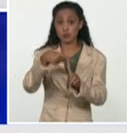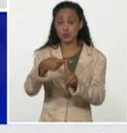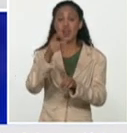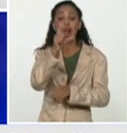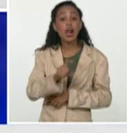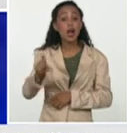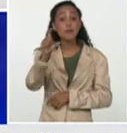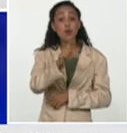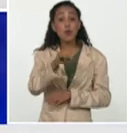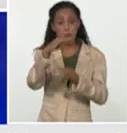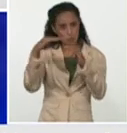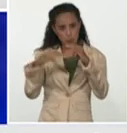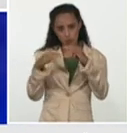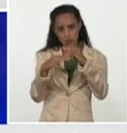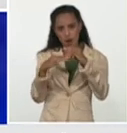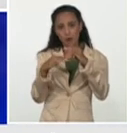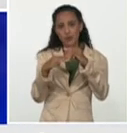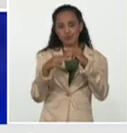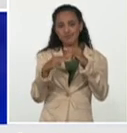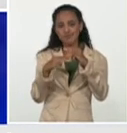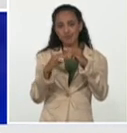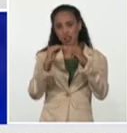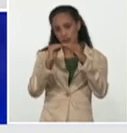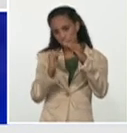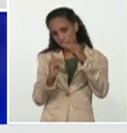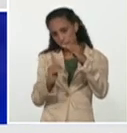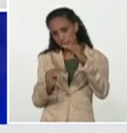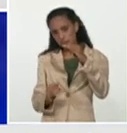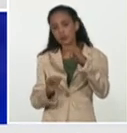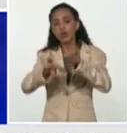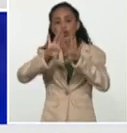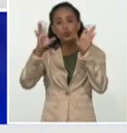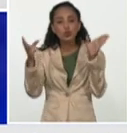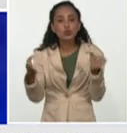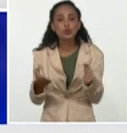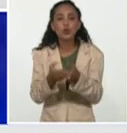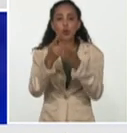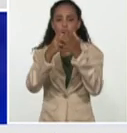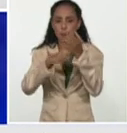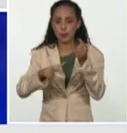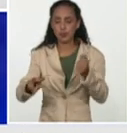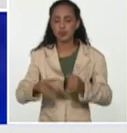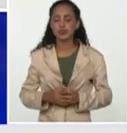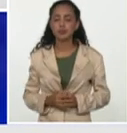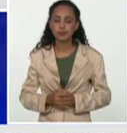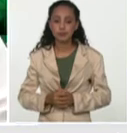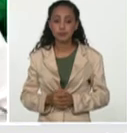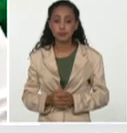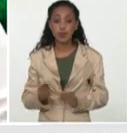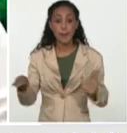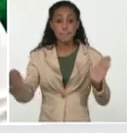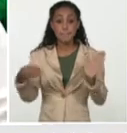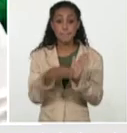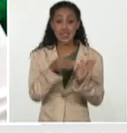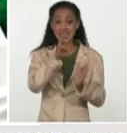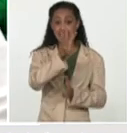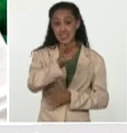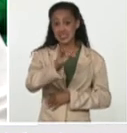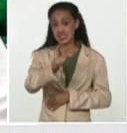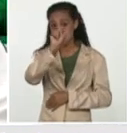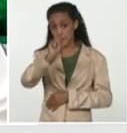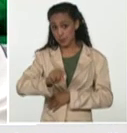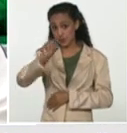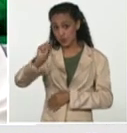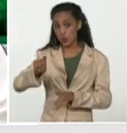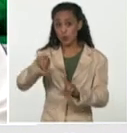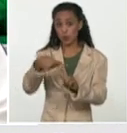por debajo, así en todos los territorios. De los 1.036 pacientes diagnosticados en